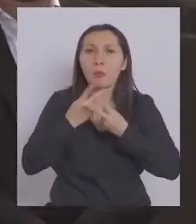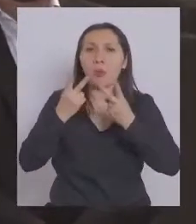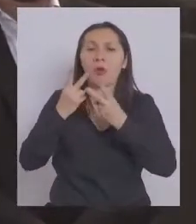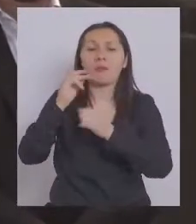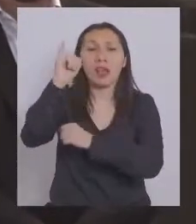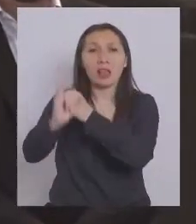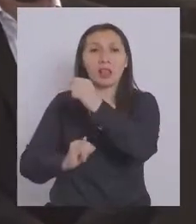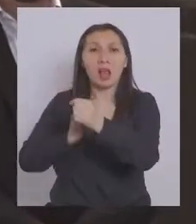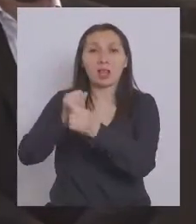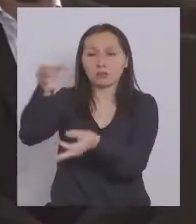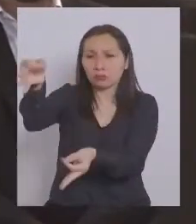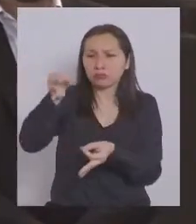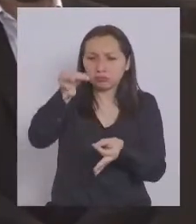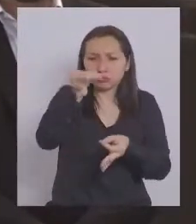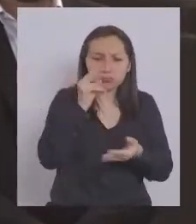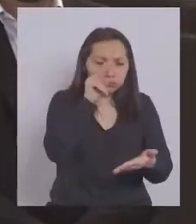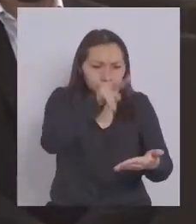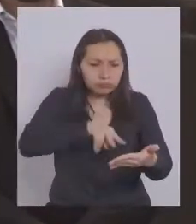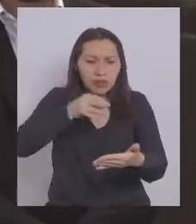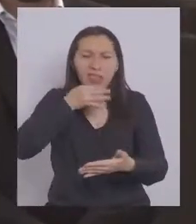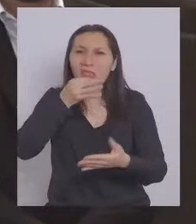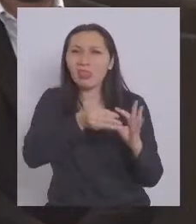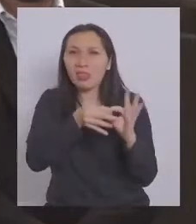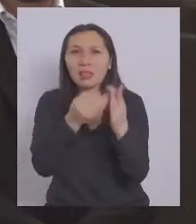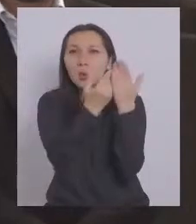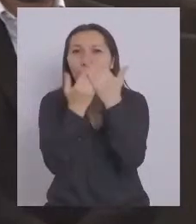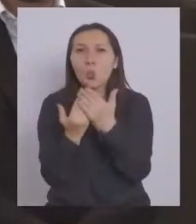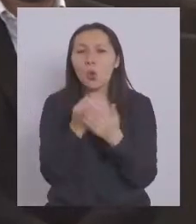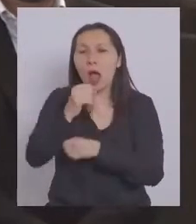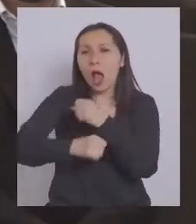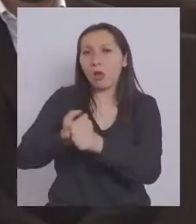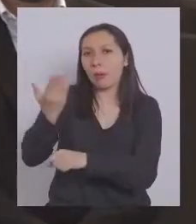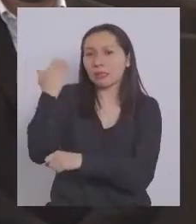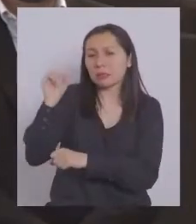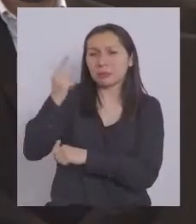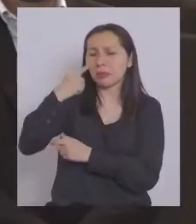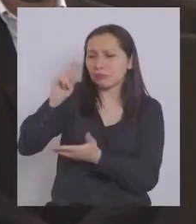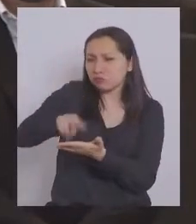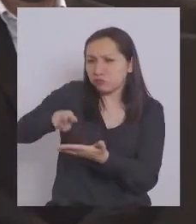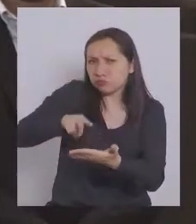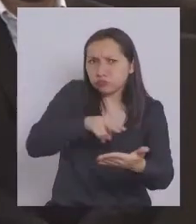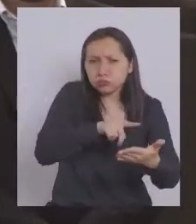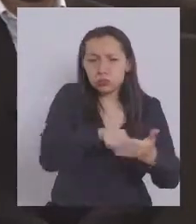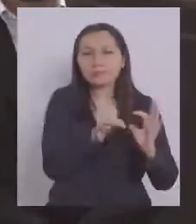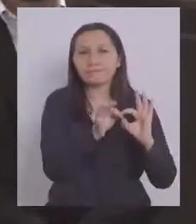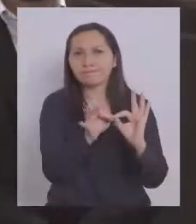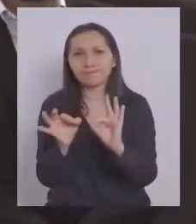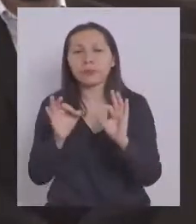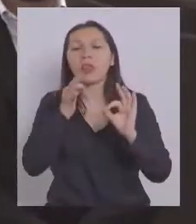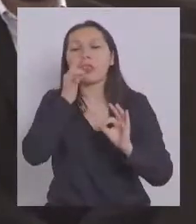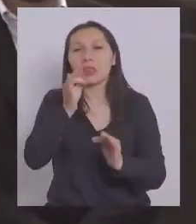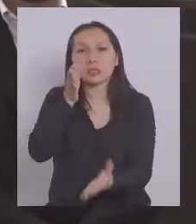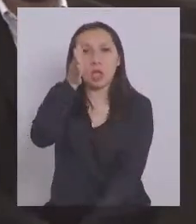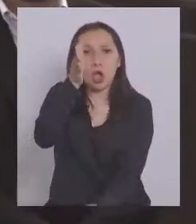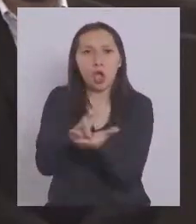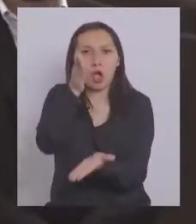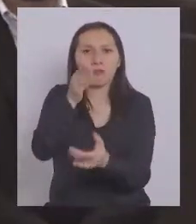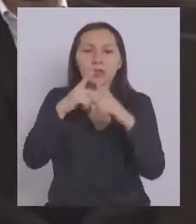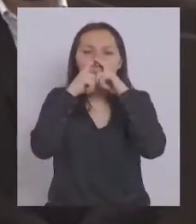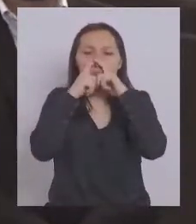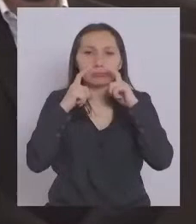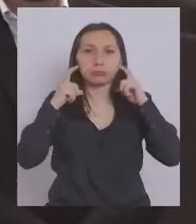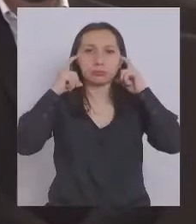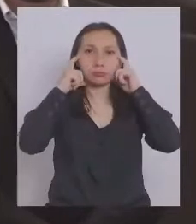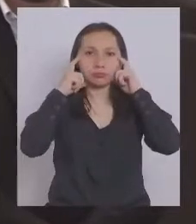publicaciones internacionales desde el año pasado, desde el primer día. Por eso se estableció, por ejemplo, la obligatoriedad del uso